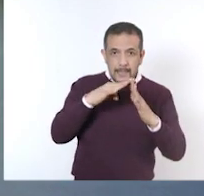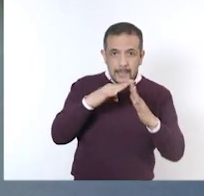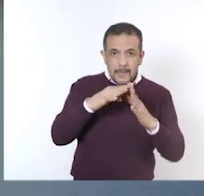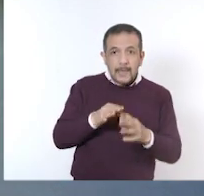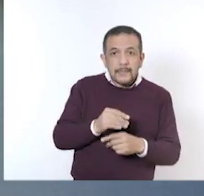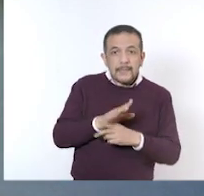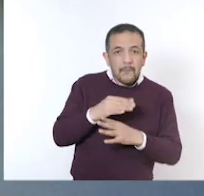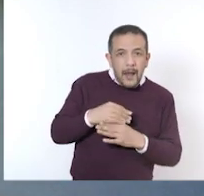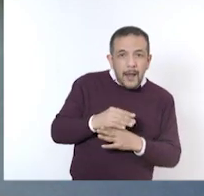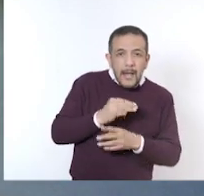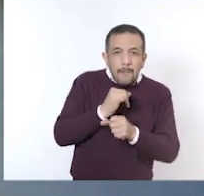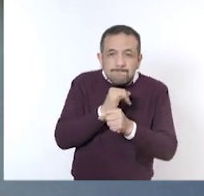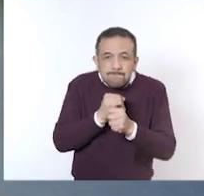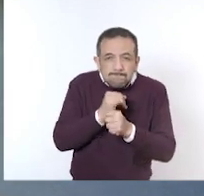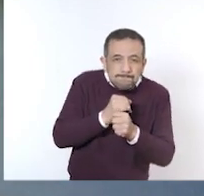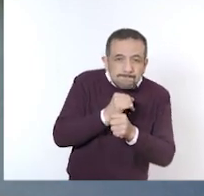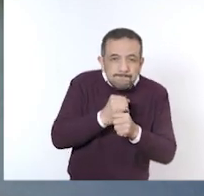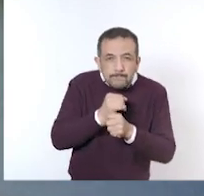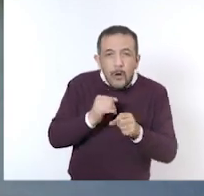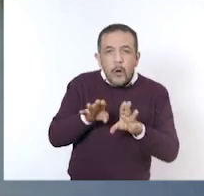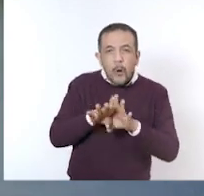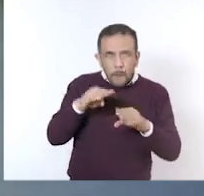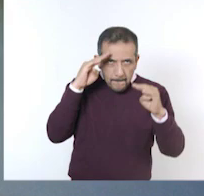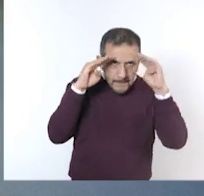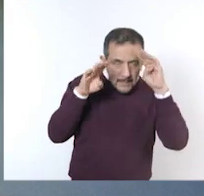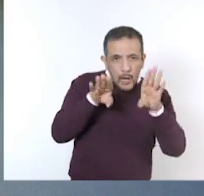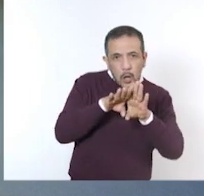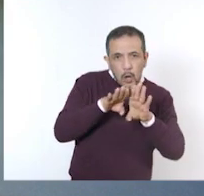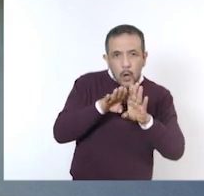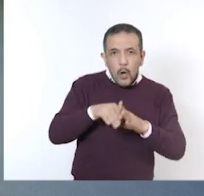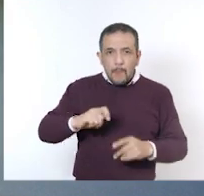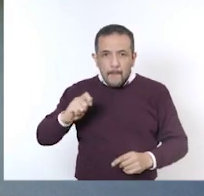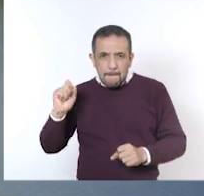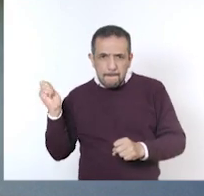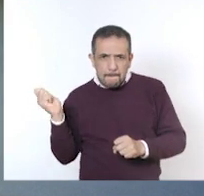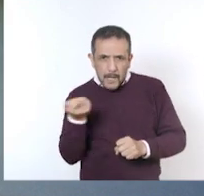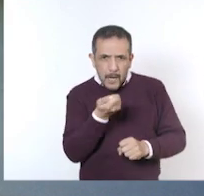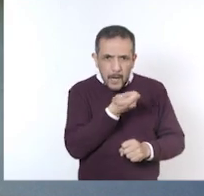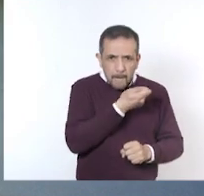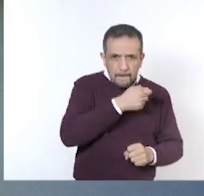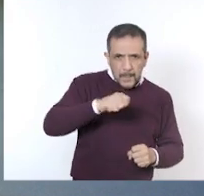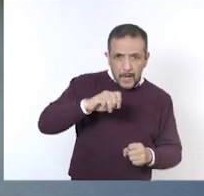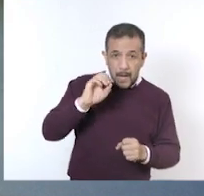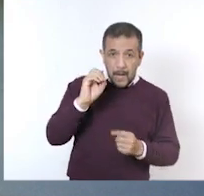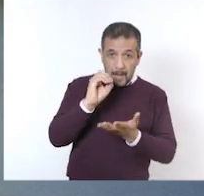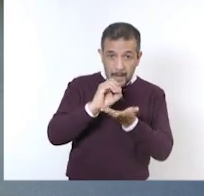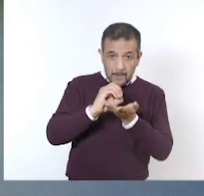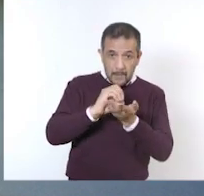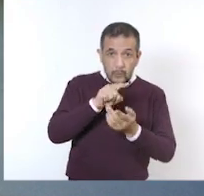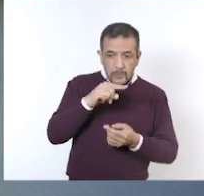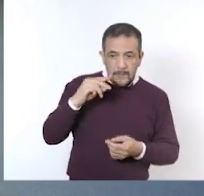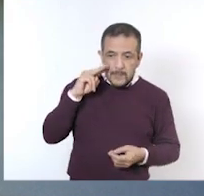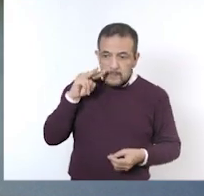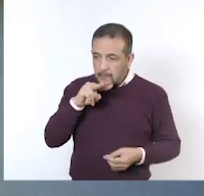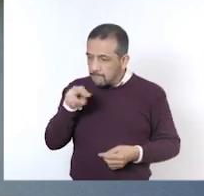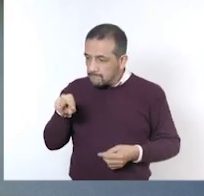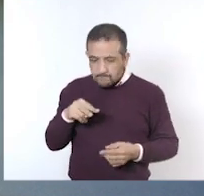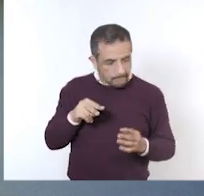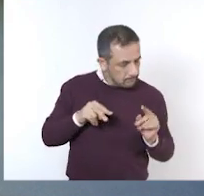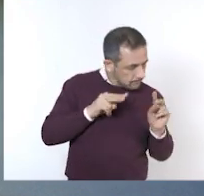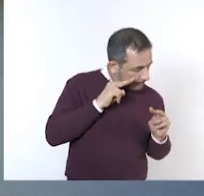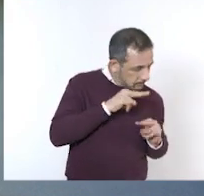en casa y vas a explorar tú también, Jesús, cómo pegarle a la pelota. Ah, a ver. Ya. A ver, vayan conociendo su material, vayan conociendo